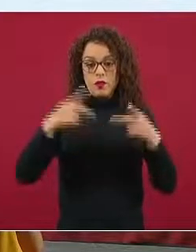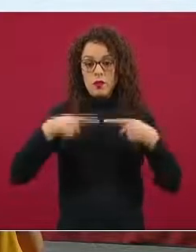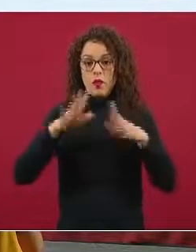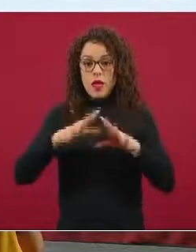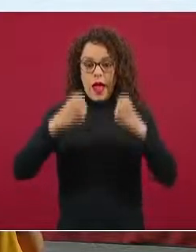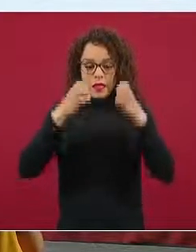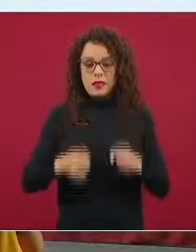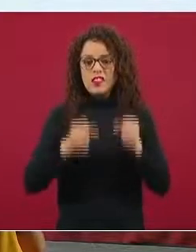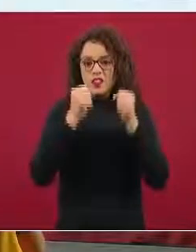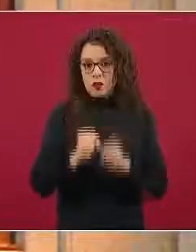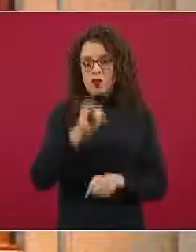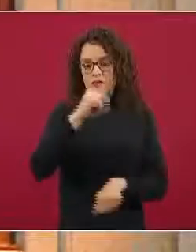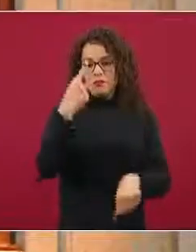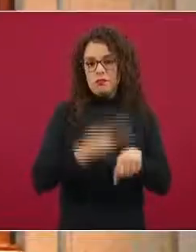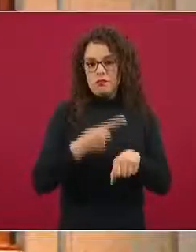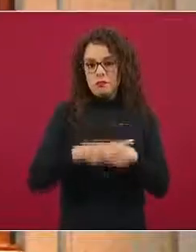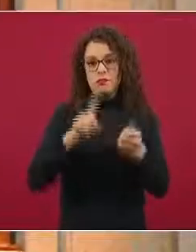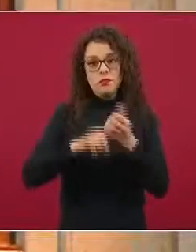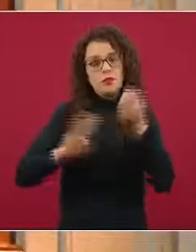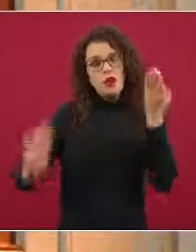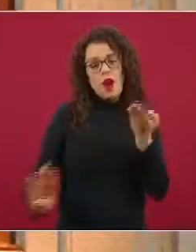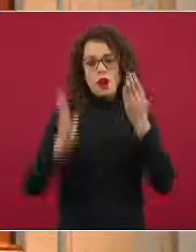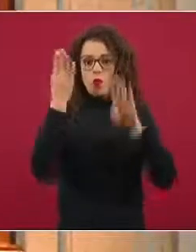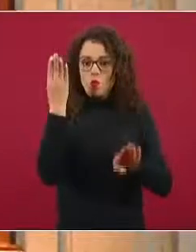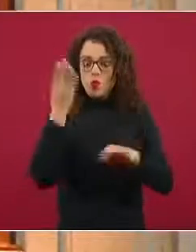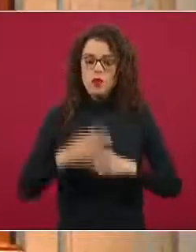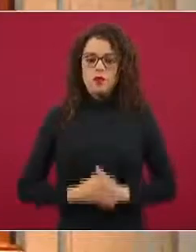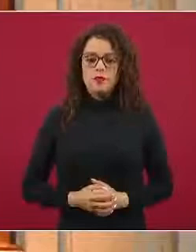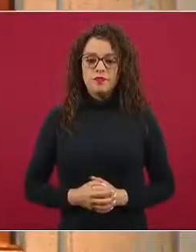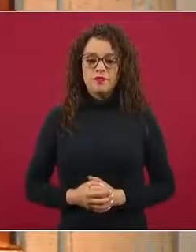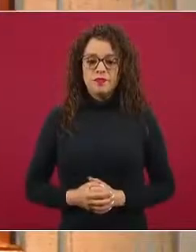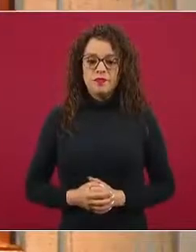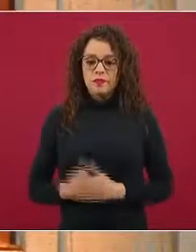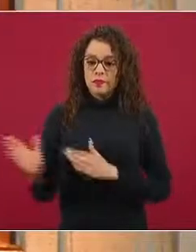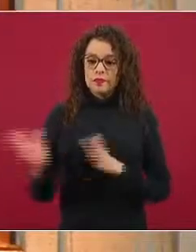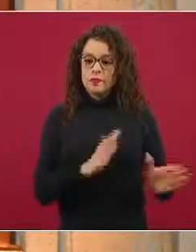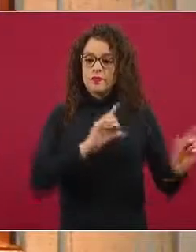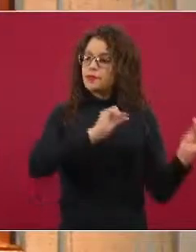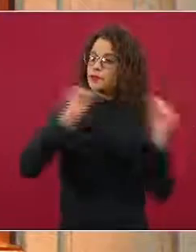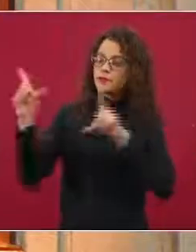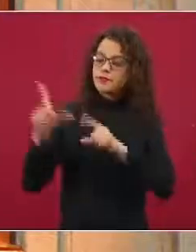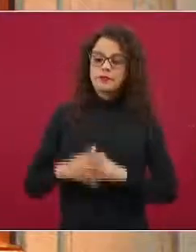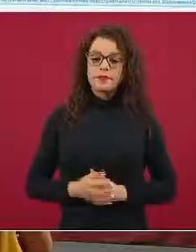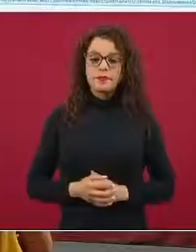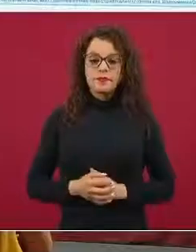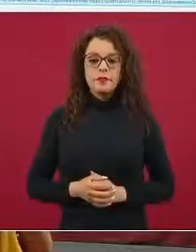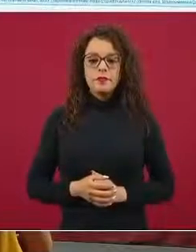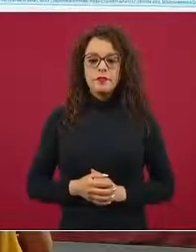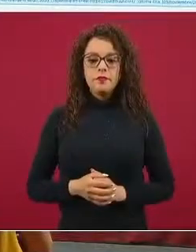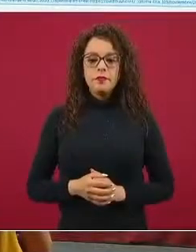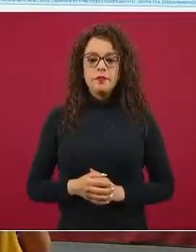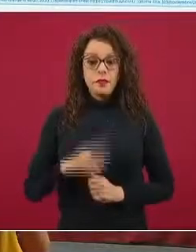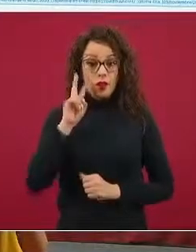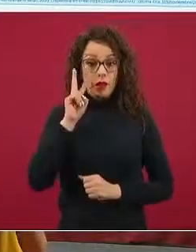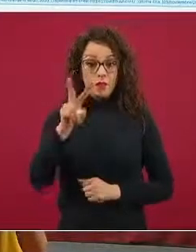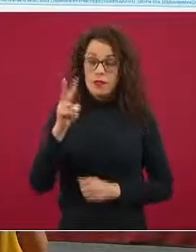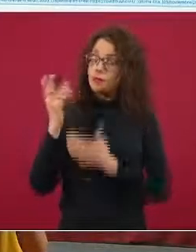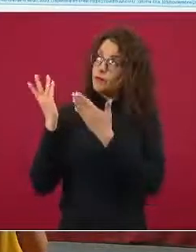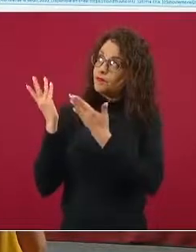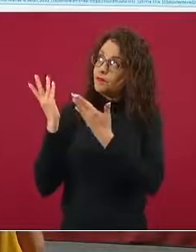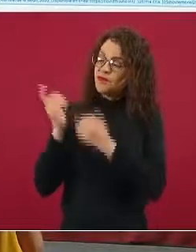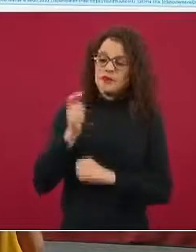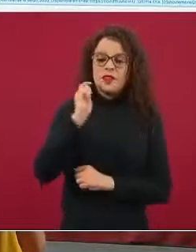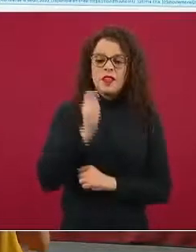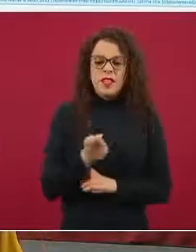confirmado a nivel mundial. Veamos ahora en la siguiente diapositiva cuál ha sido el comportamiento y un poco también